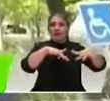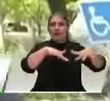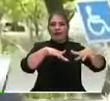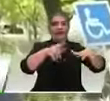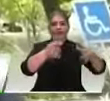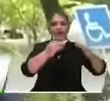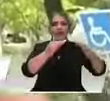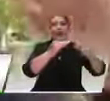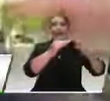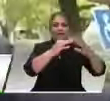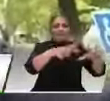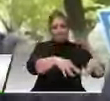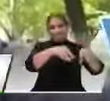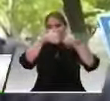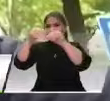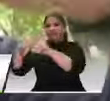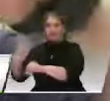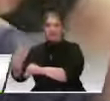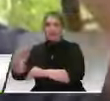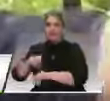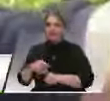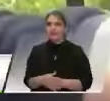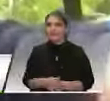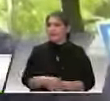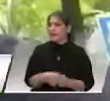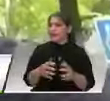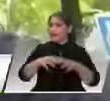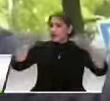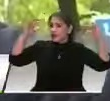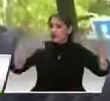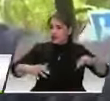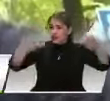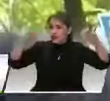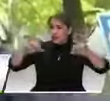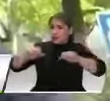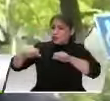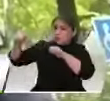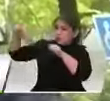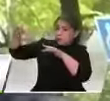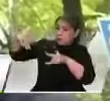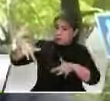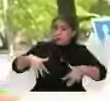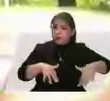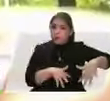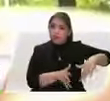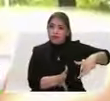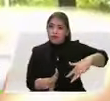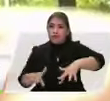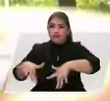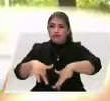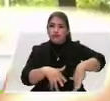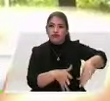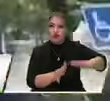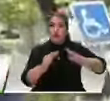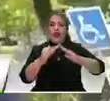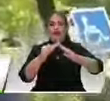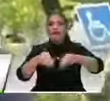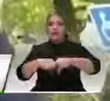río Murrí. Entonces, si se presentan altas precipitaciones en la parte alta de la cuenca del río, baja con mucha energía y este proceso